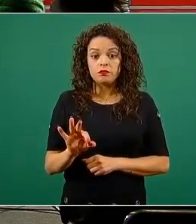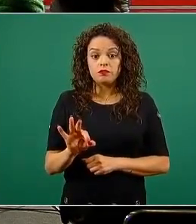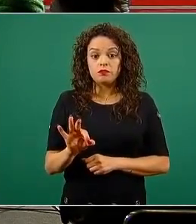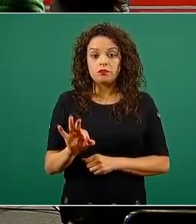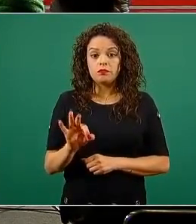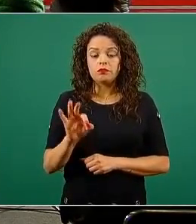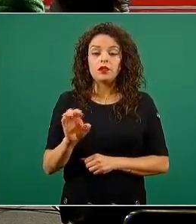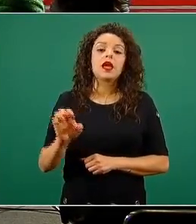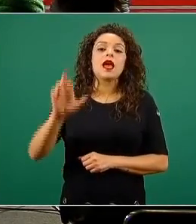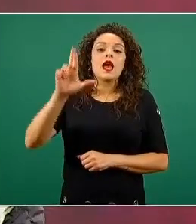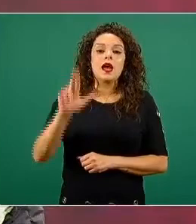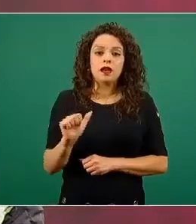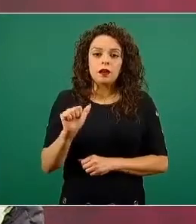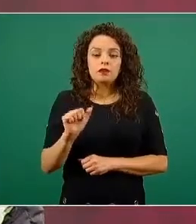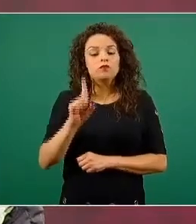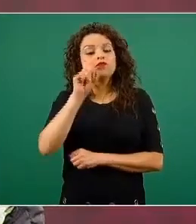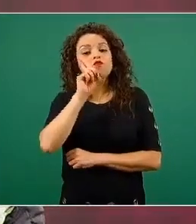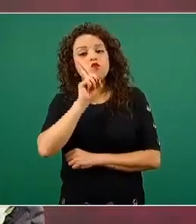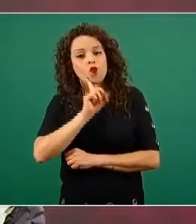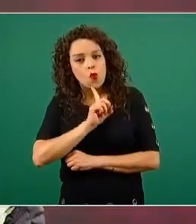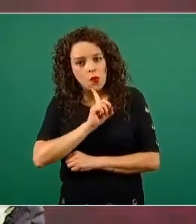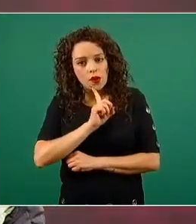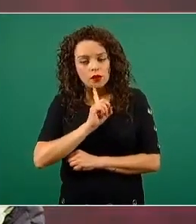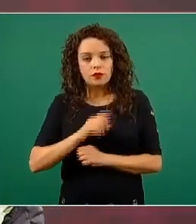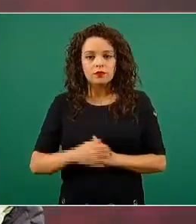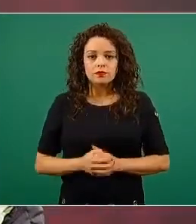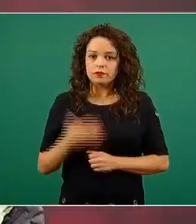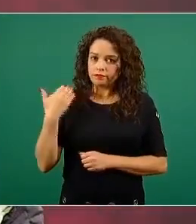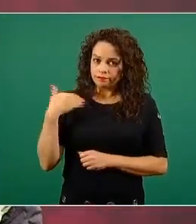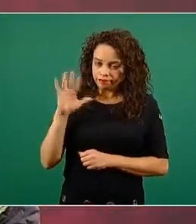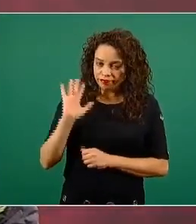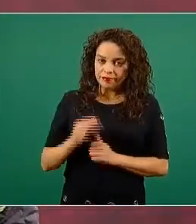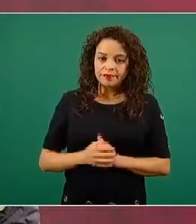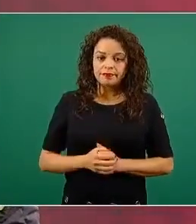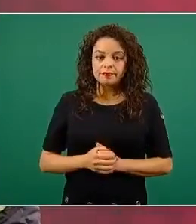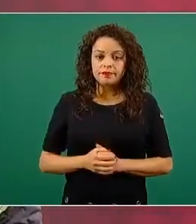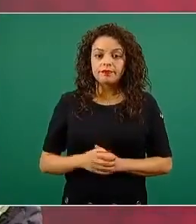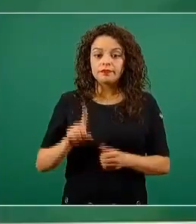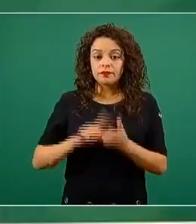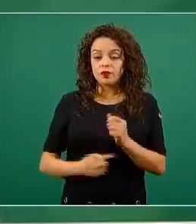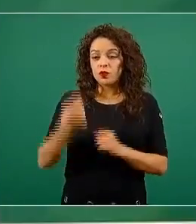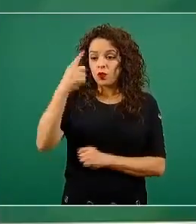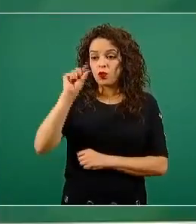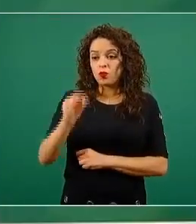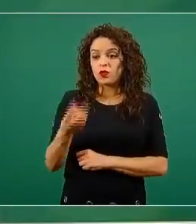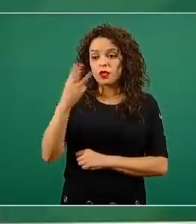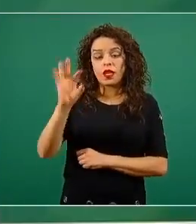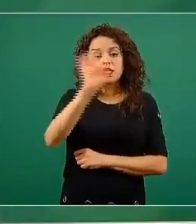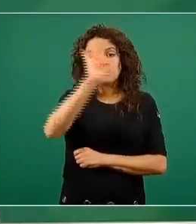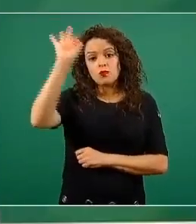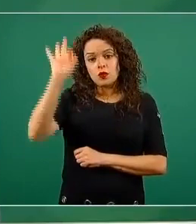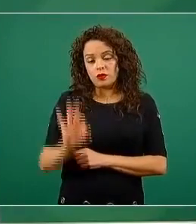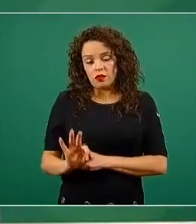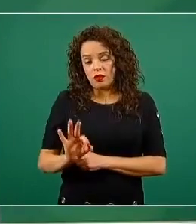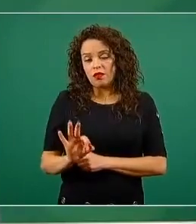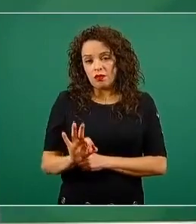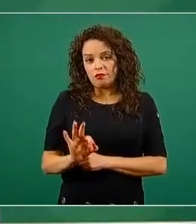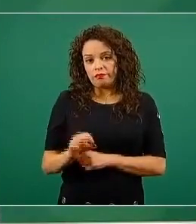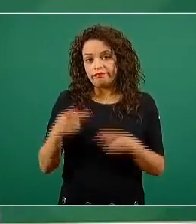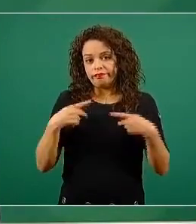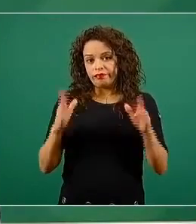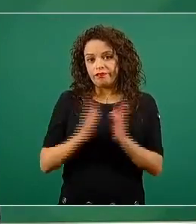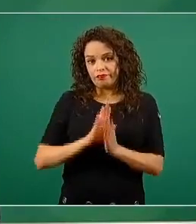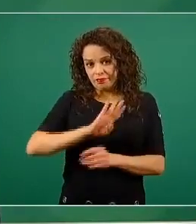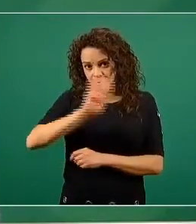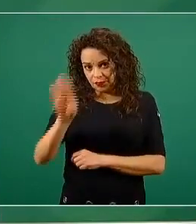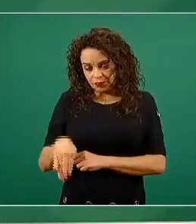eran del sexo femenino, eran mujeres. Esta representa una letalidad del 1.3%, y por